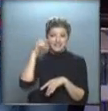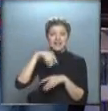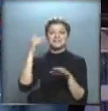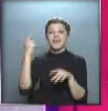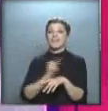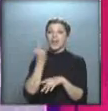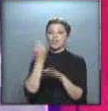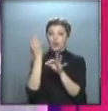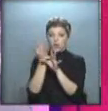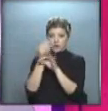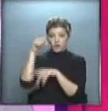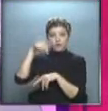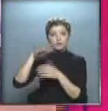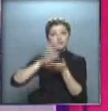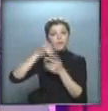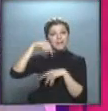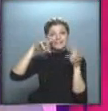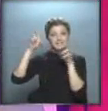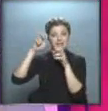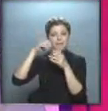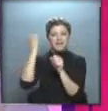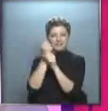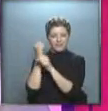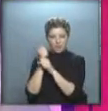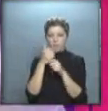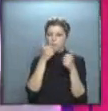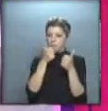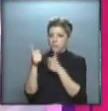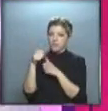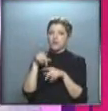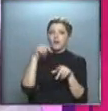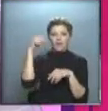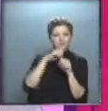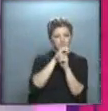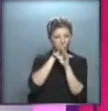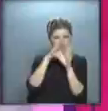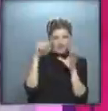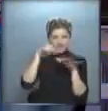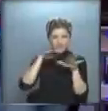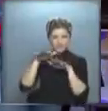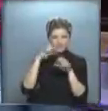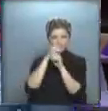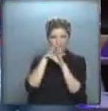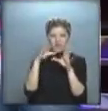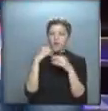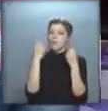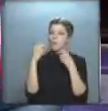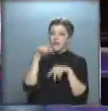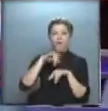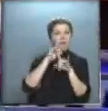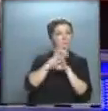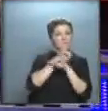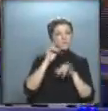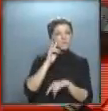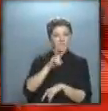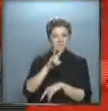y muy bien en esta temática, en ver cómo surge la violencia en las escuelas. ¿Va a clarificar algo esta situación? Sí, aporta muchas cosas interesantes. Vamos a ver entonces, a